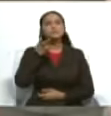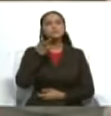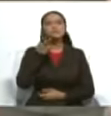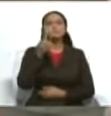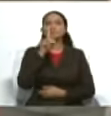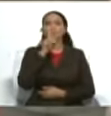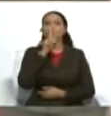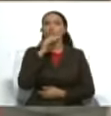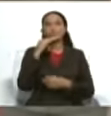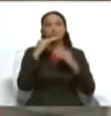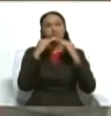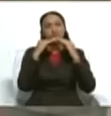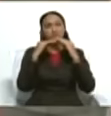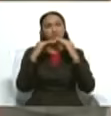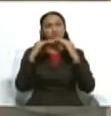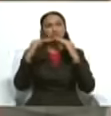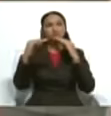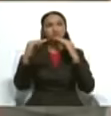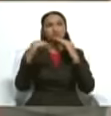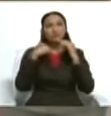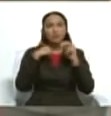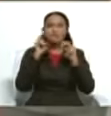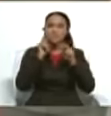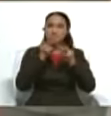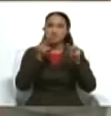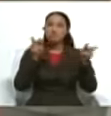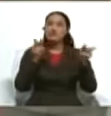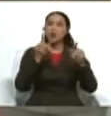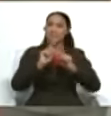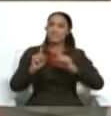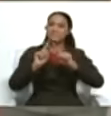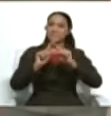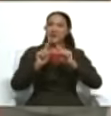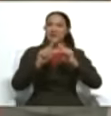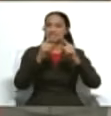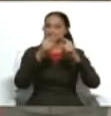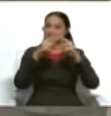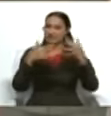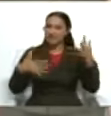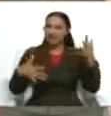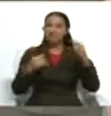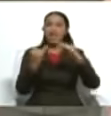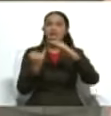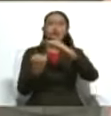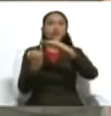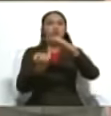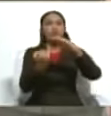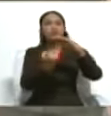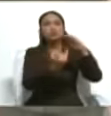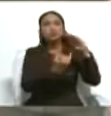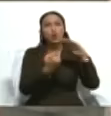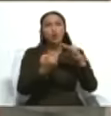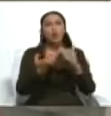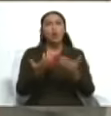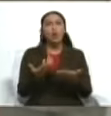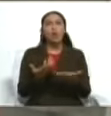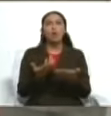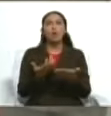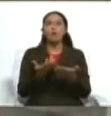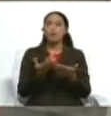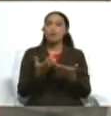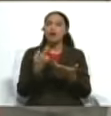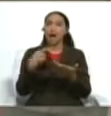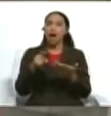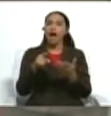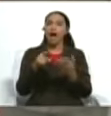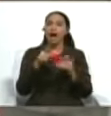que miro cuando las instituciones nuestras, los subsistemas, tenemos varios